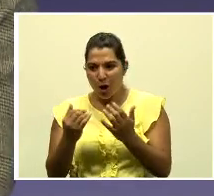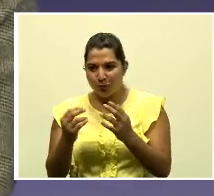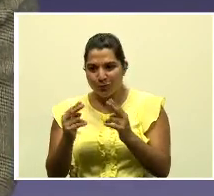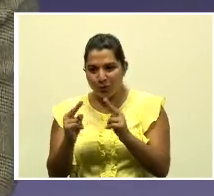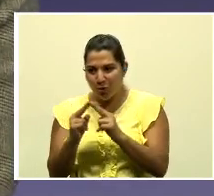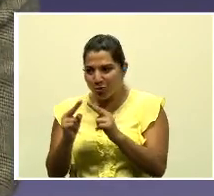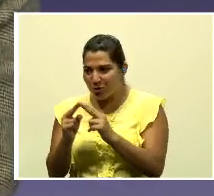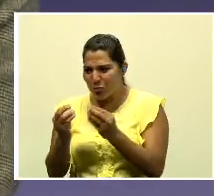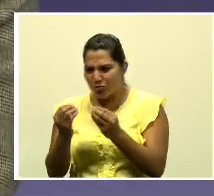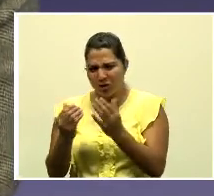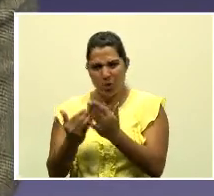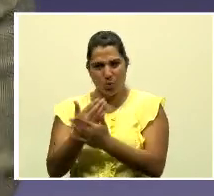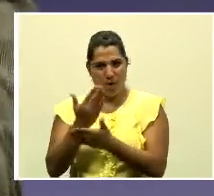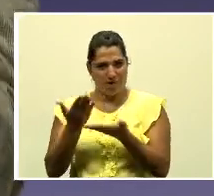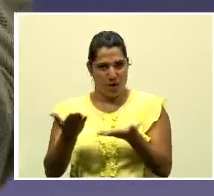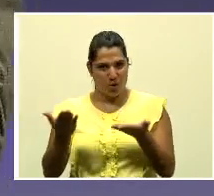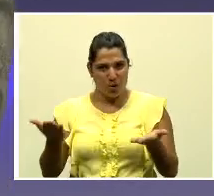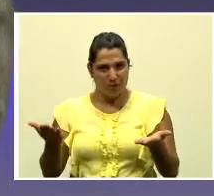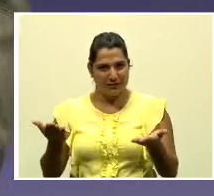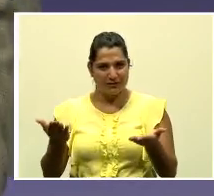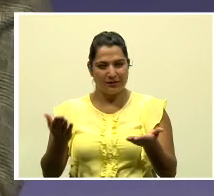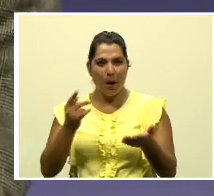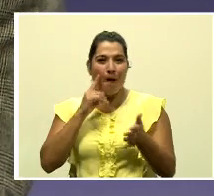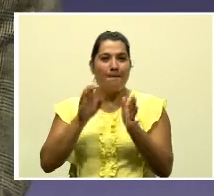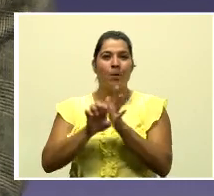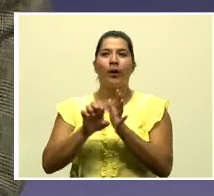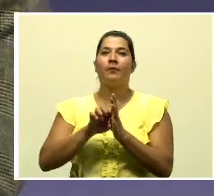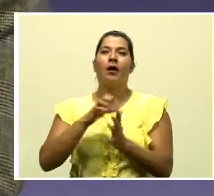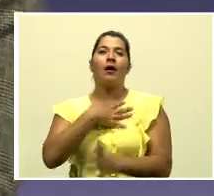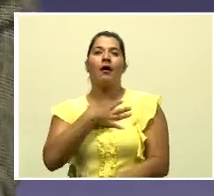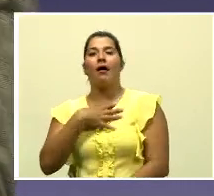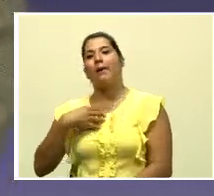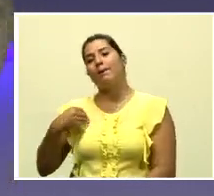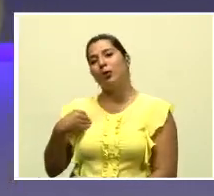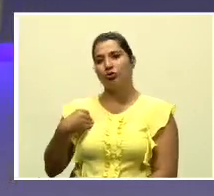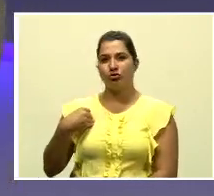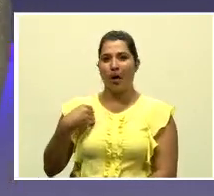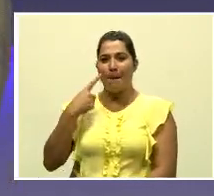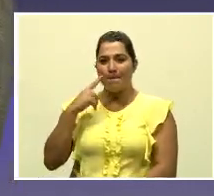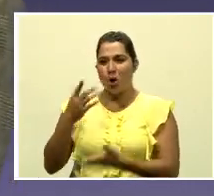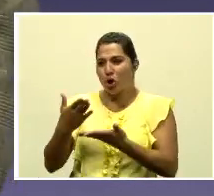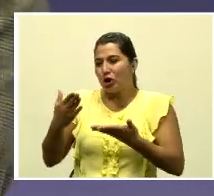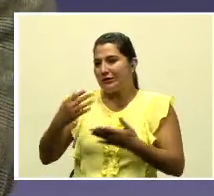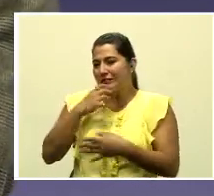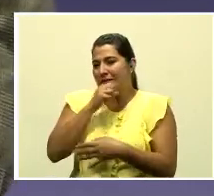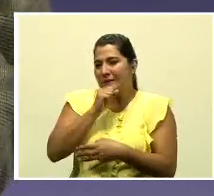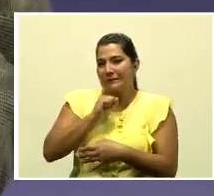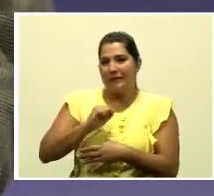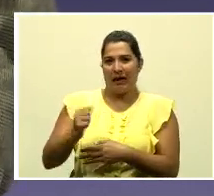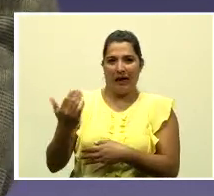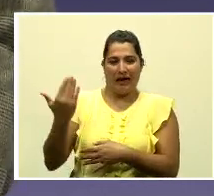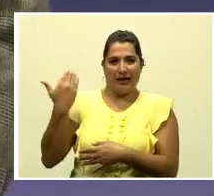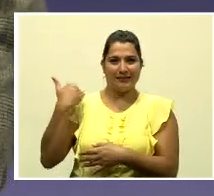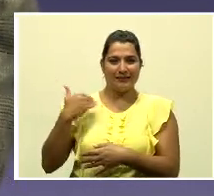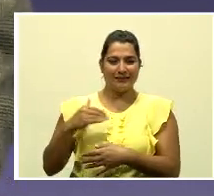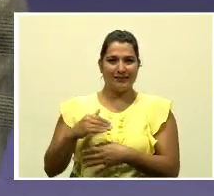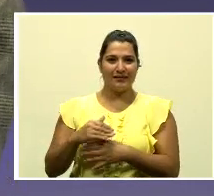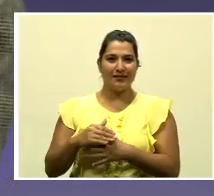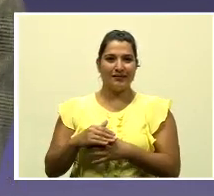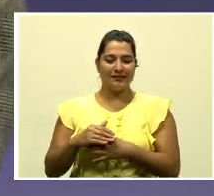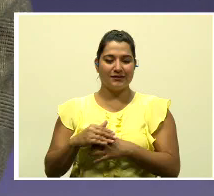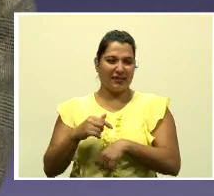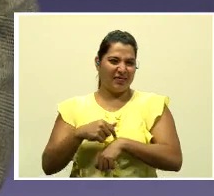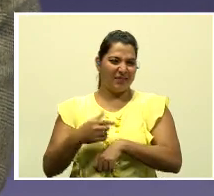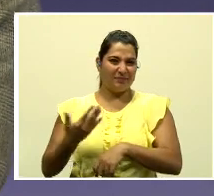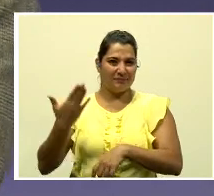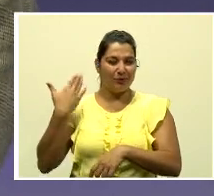cosas, ¿no? Esta pasión por lo vintage, claro, ¿verdad? Claro. Por lo antiguo, por lo que era de otras